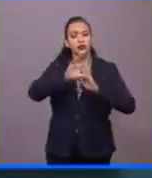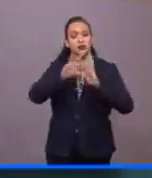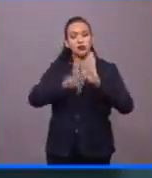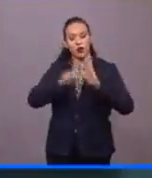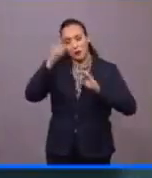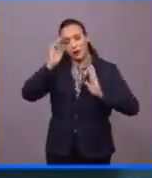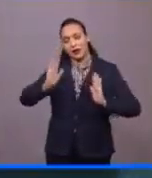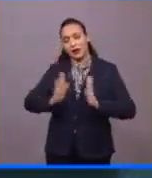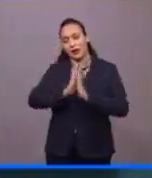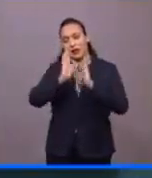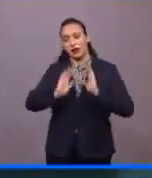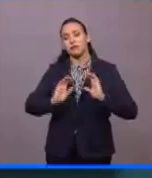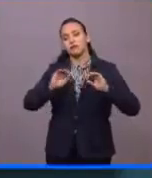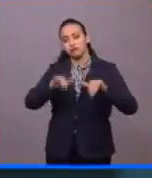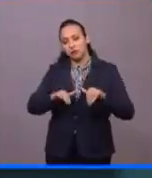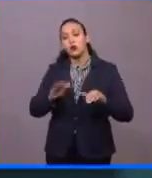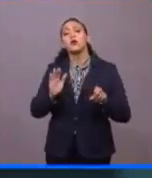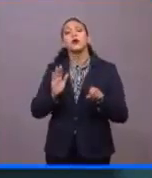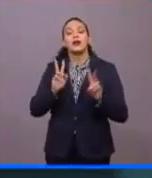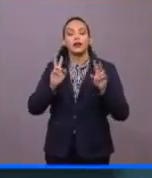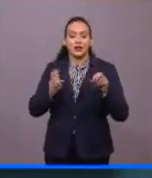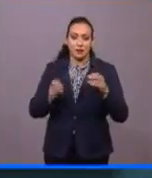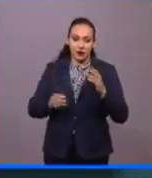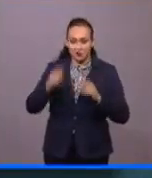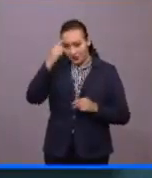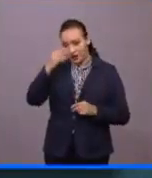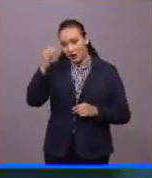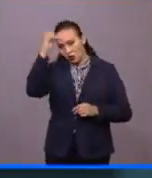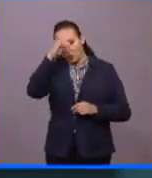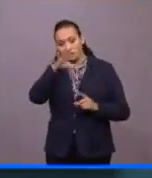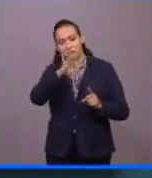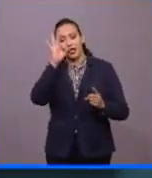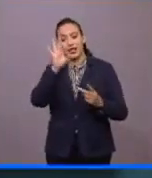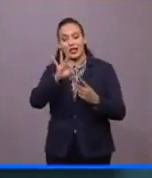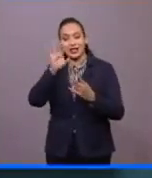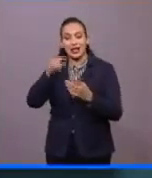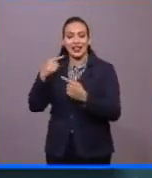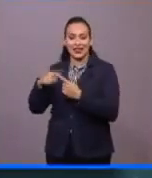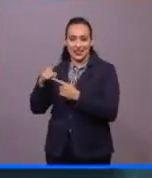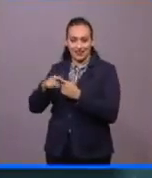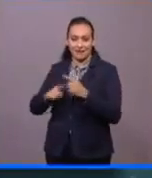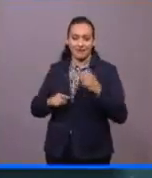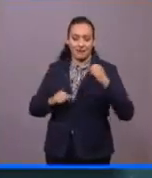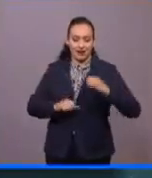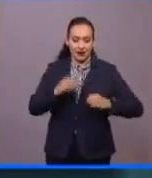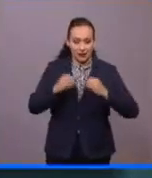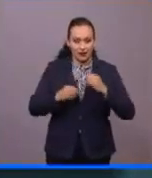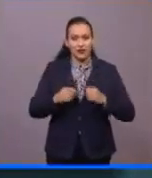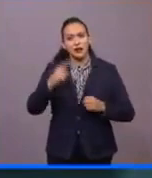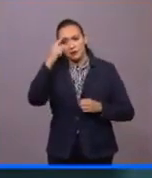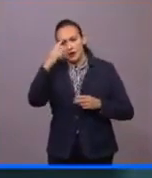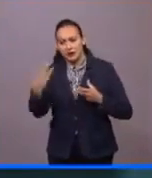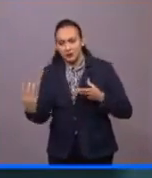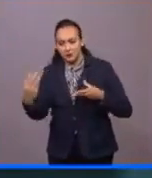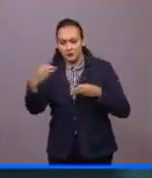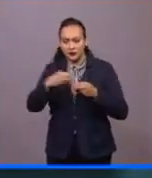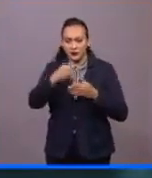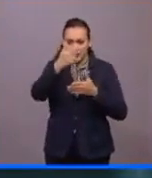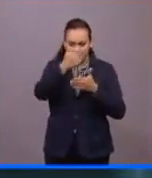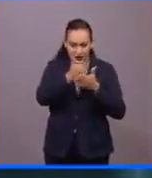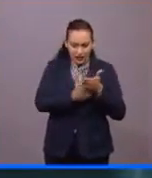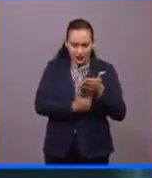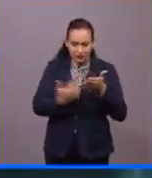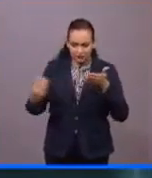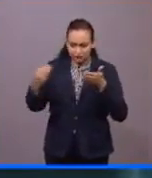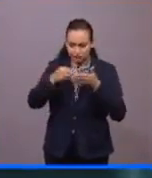para participar en el concurso de oposición libre para designar a oficiales judiciales a fin de integrar las listas en